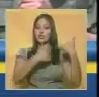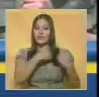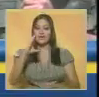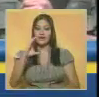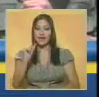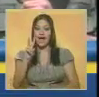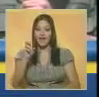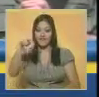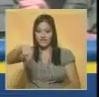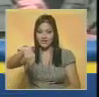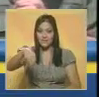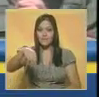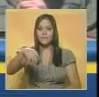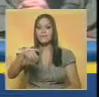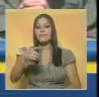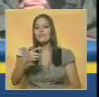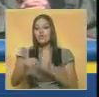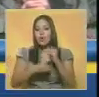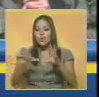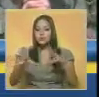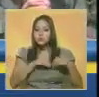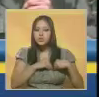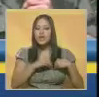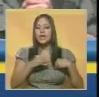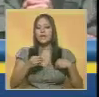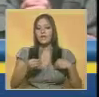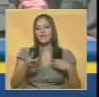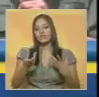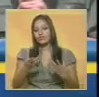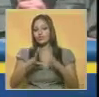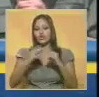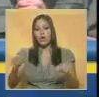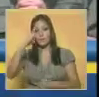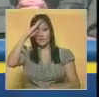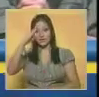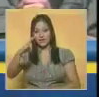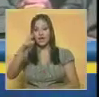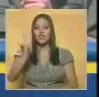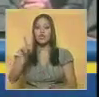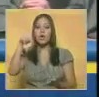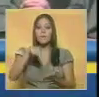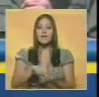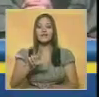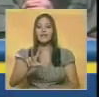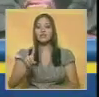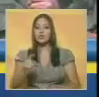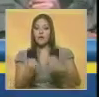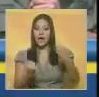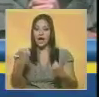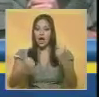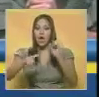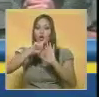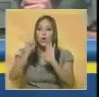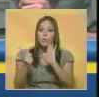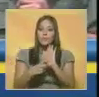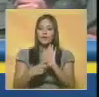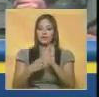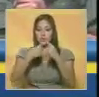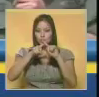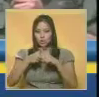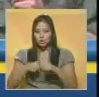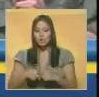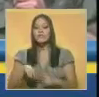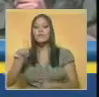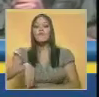vehículos multipropósitos que fueron adquiridos para dotar la Fuerza Armada, un total de 2.031 vehículos en total, la dotación